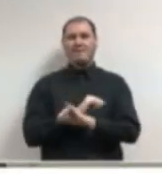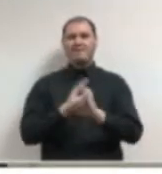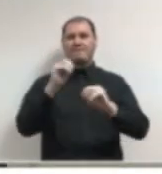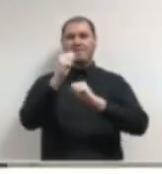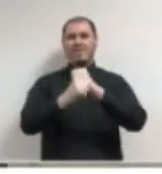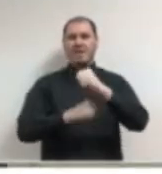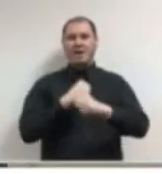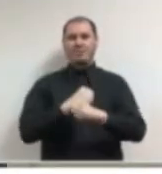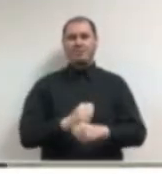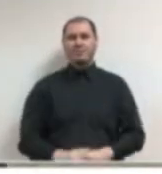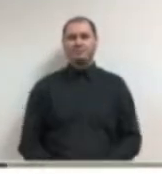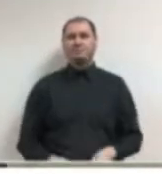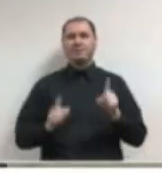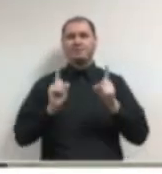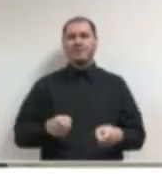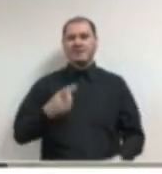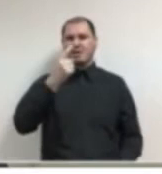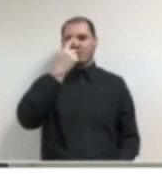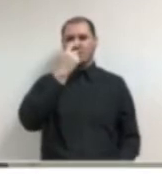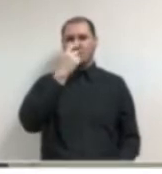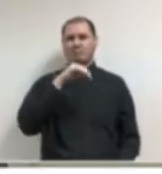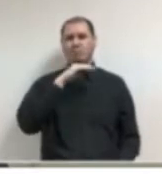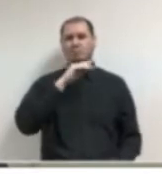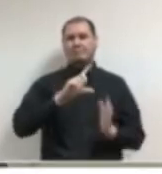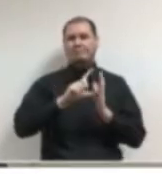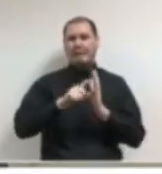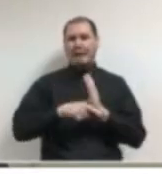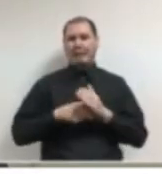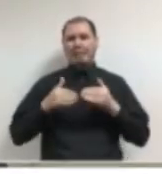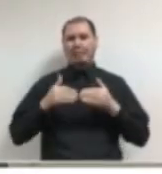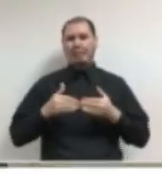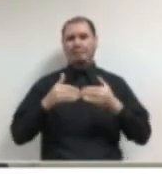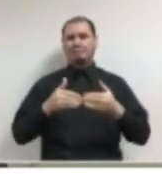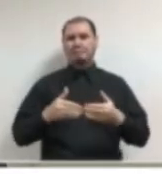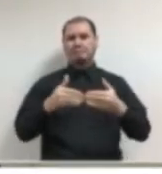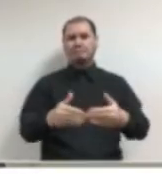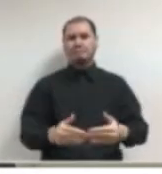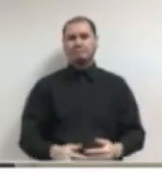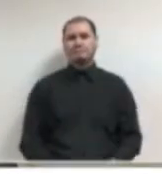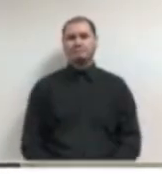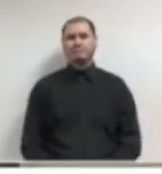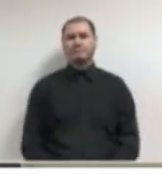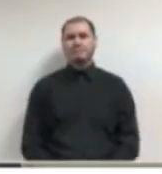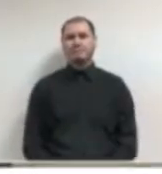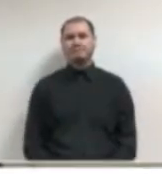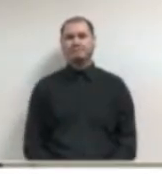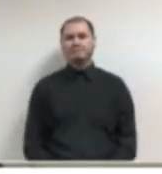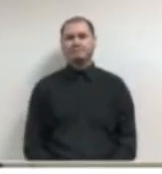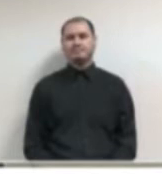un control sobre los estados de morosidad, eventualmente si existen en distintos juzgados y